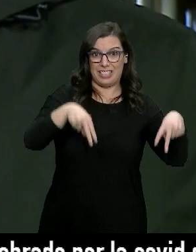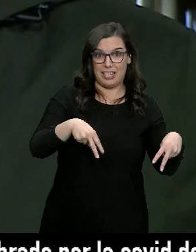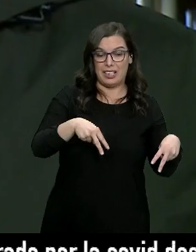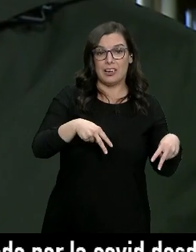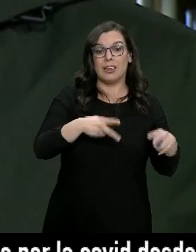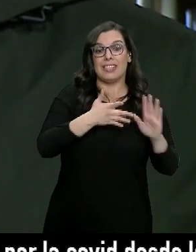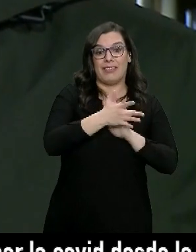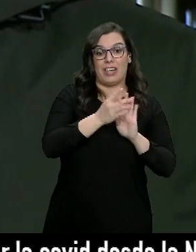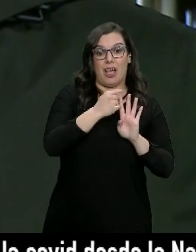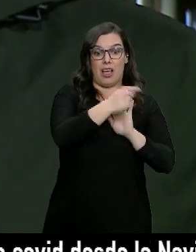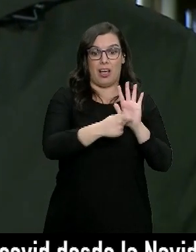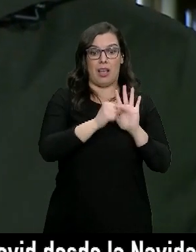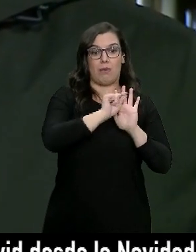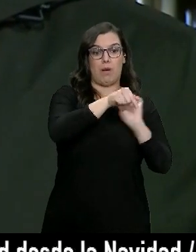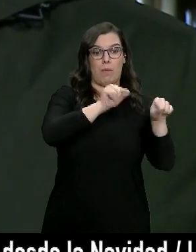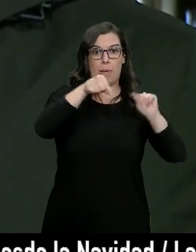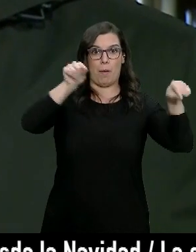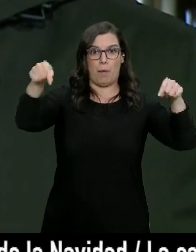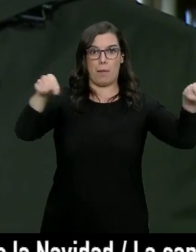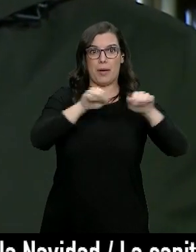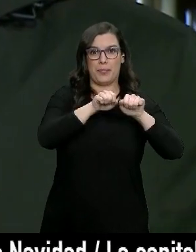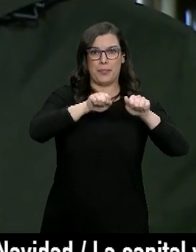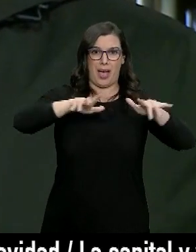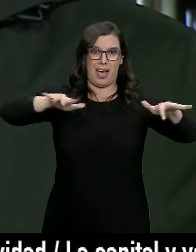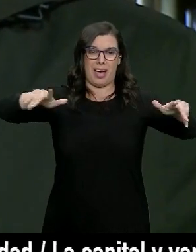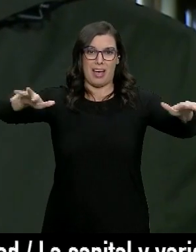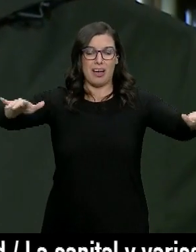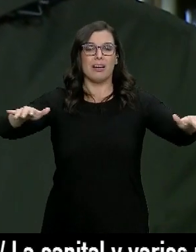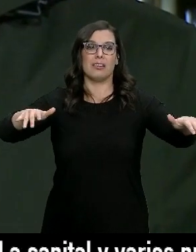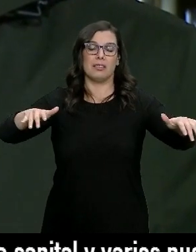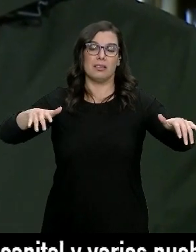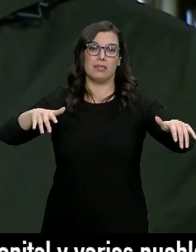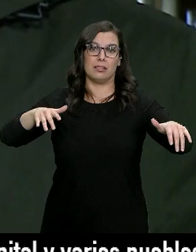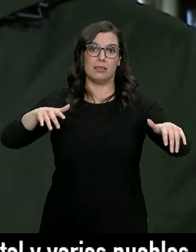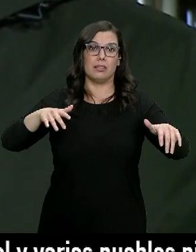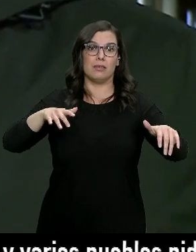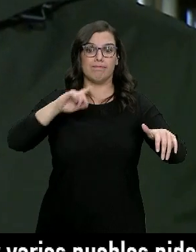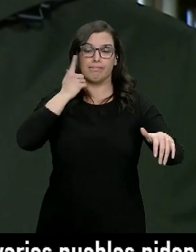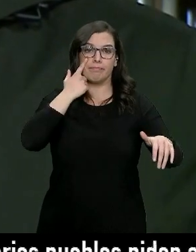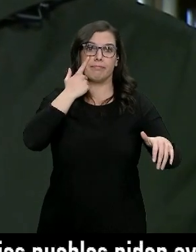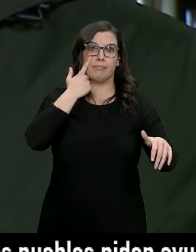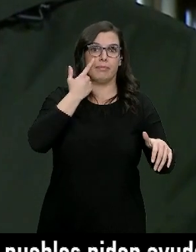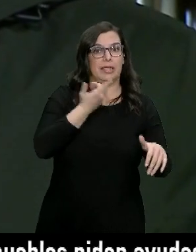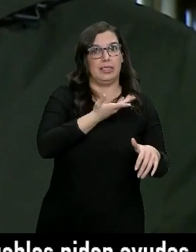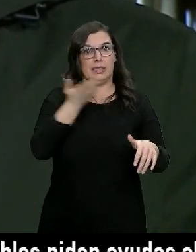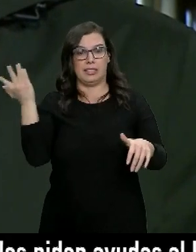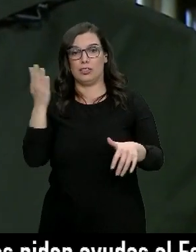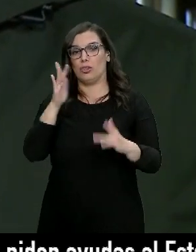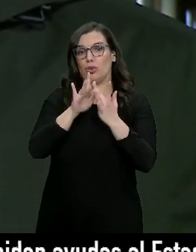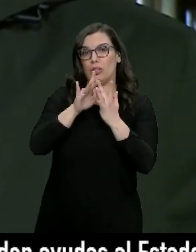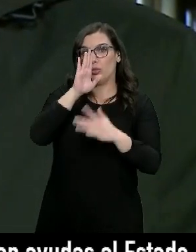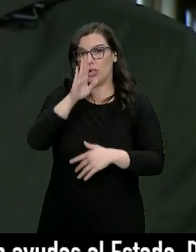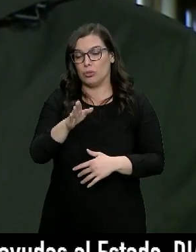se conlleva de las ramificaciones y la calidad de contagio que llevan al localizarse a los contagios directos, a